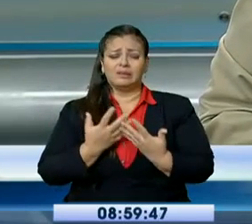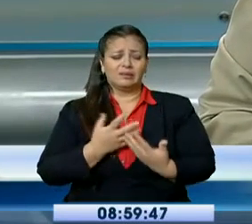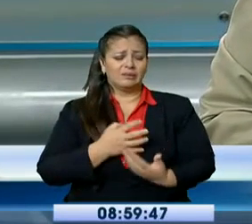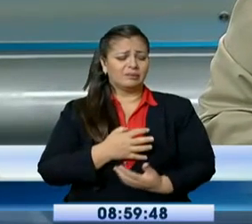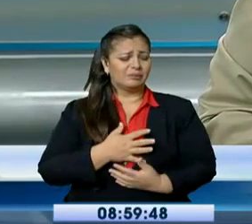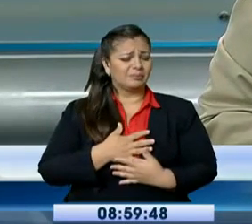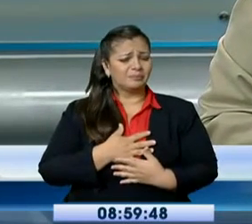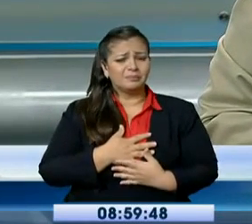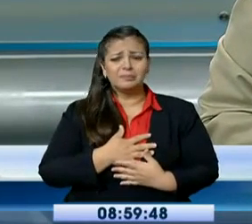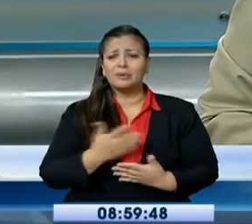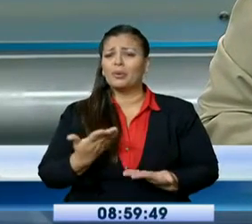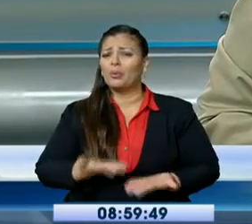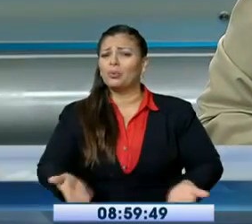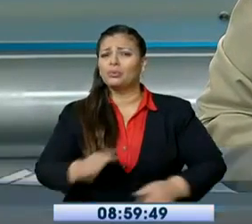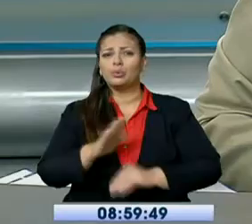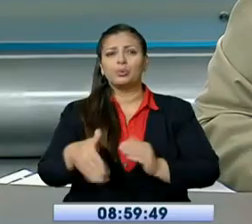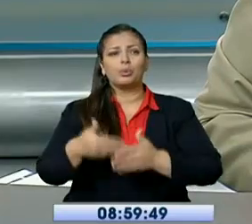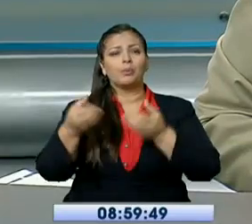nuevo. Veamos.